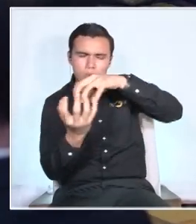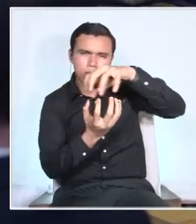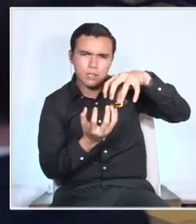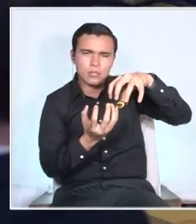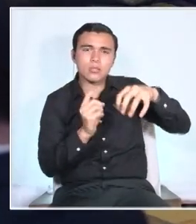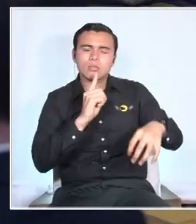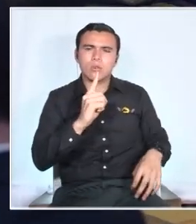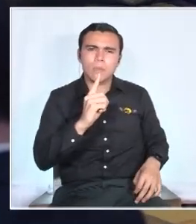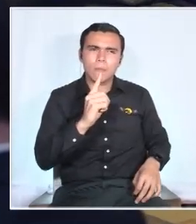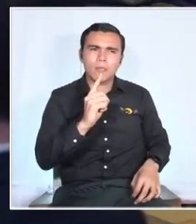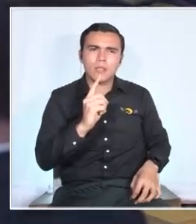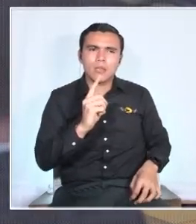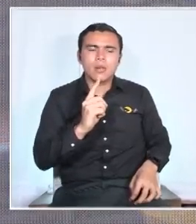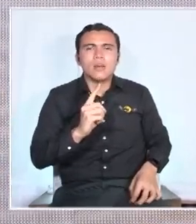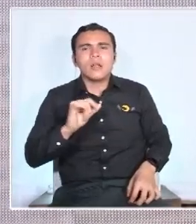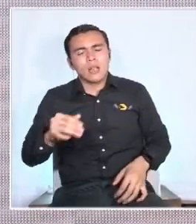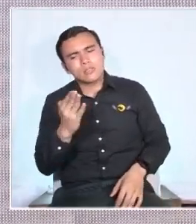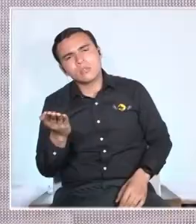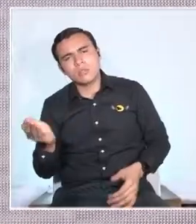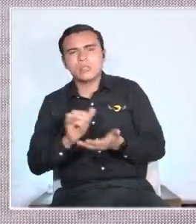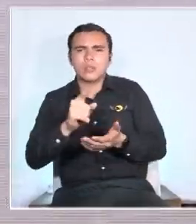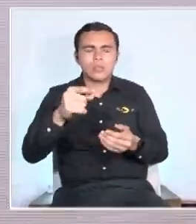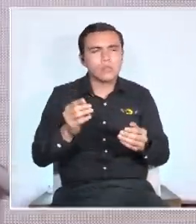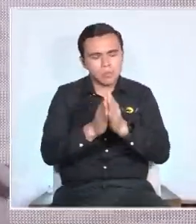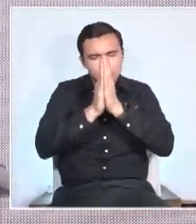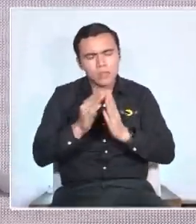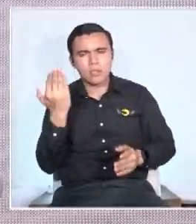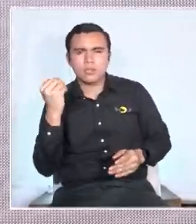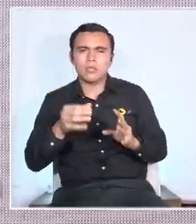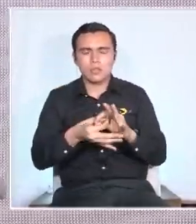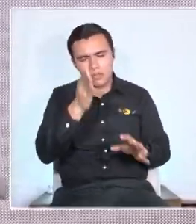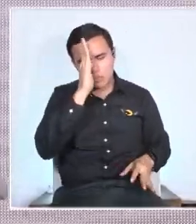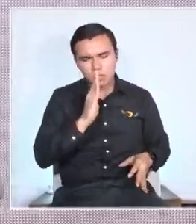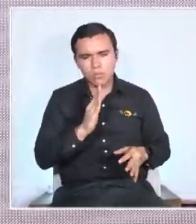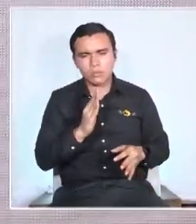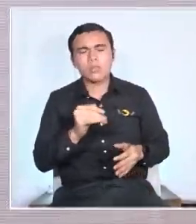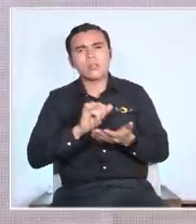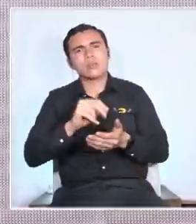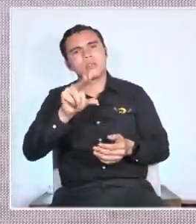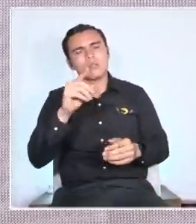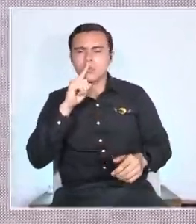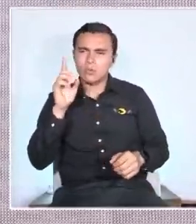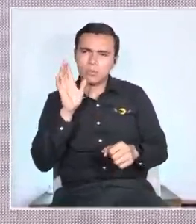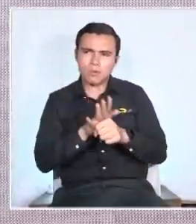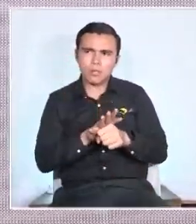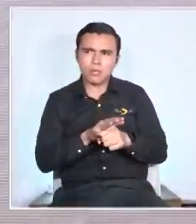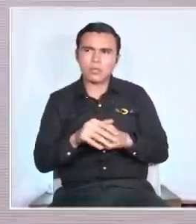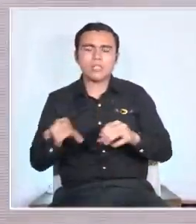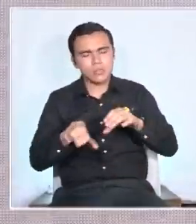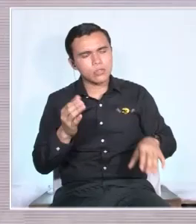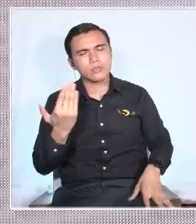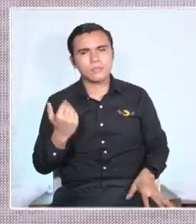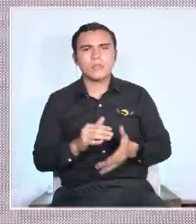Las tormentas son las cosas que tú le has pedido a Dios, pero no se han cumplido. Cuando tú estás